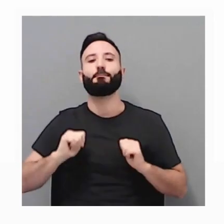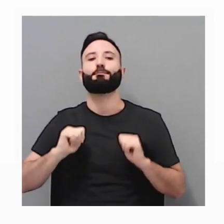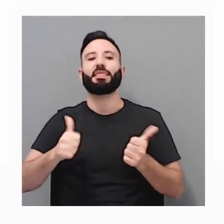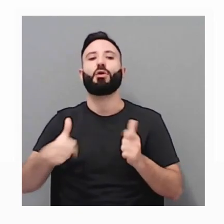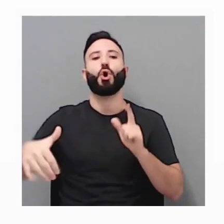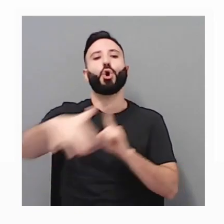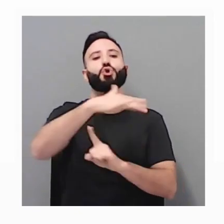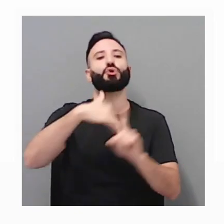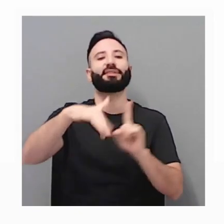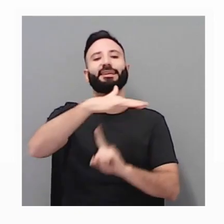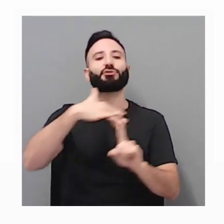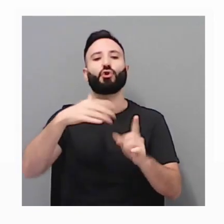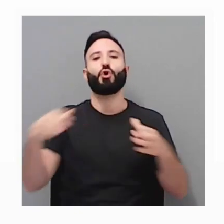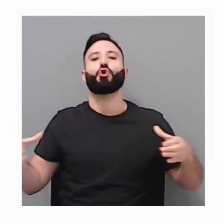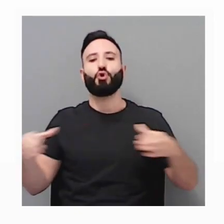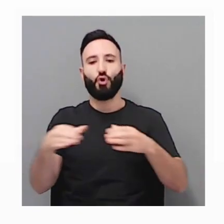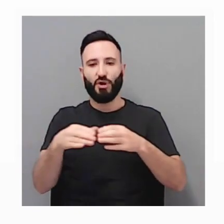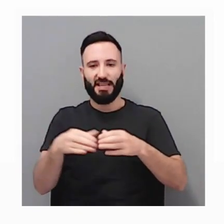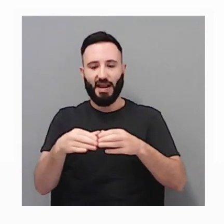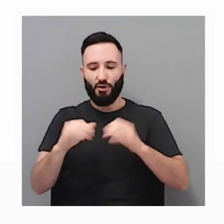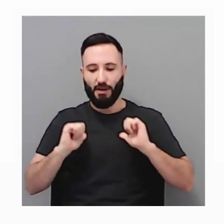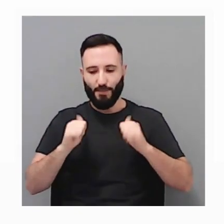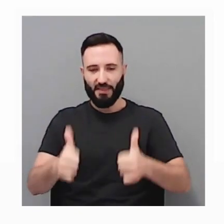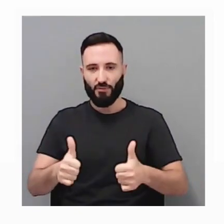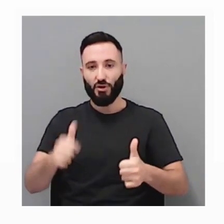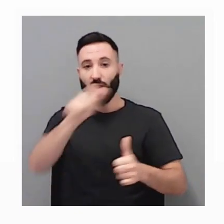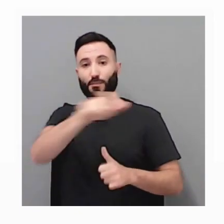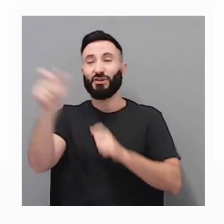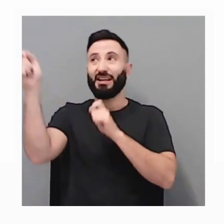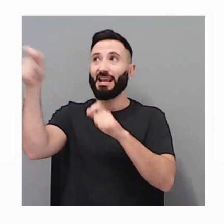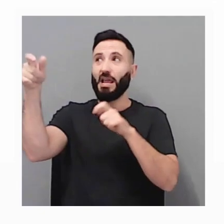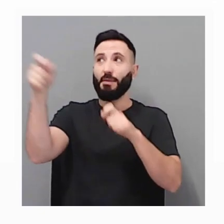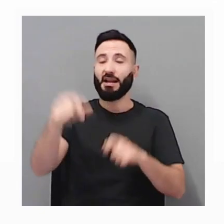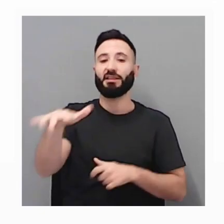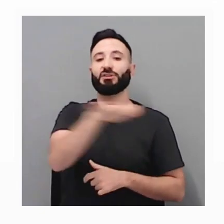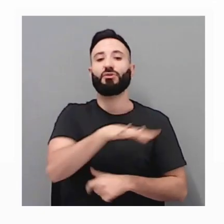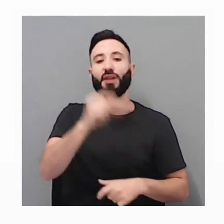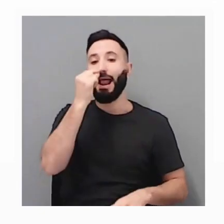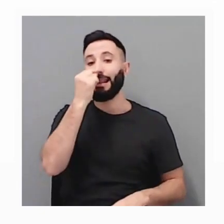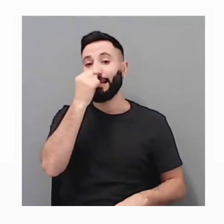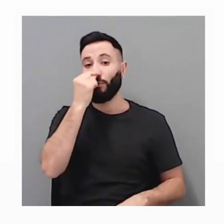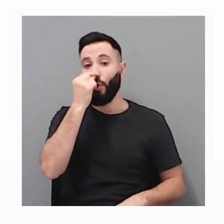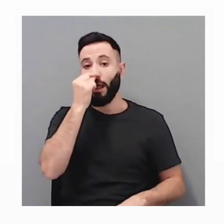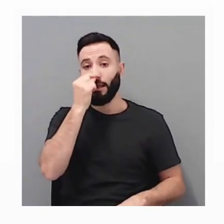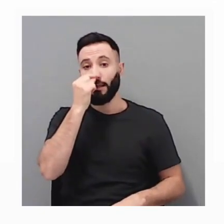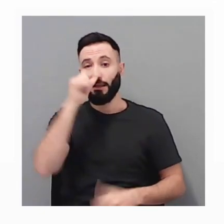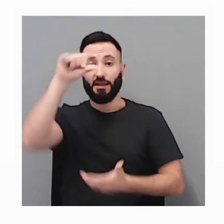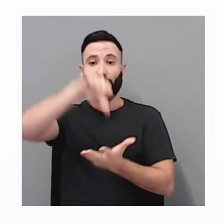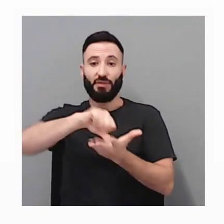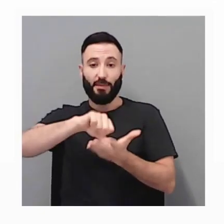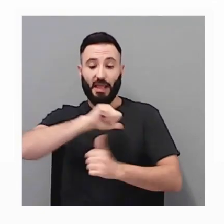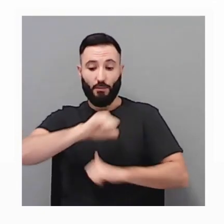contexto comunitario con migrantes en Lisboa, que es la capital de Portugal, pero